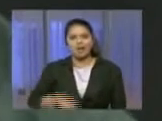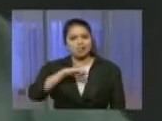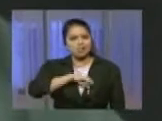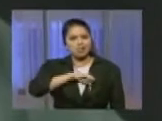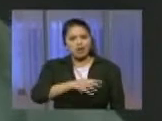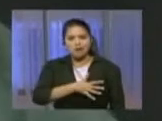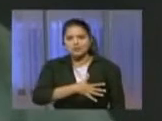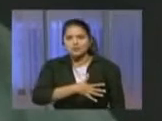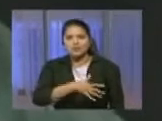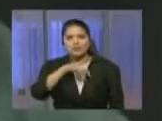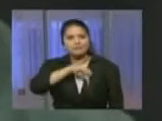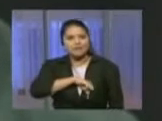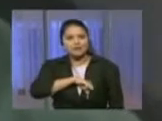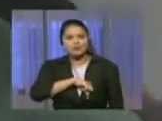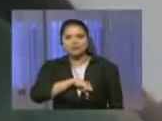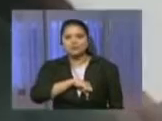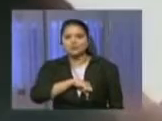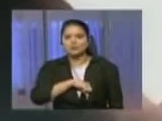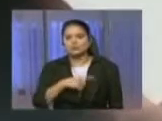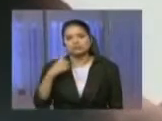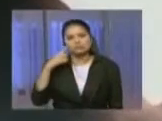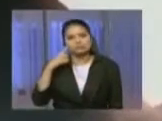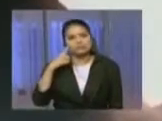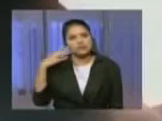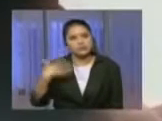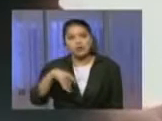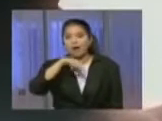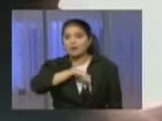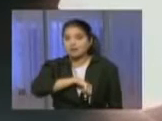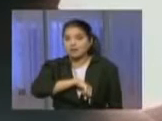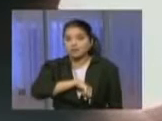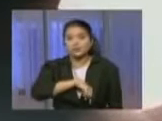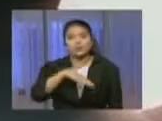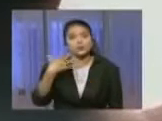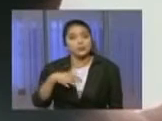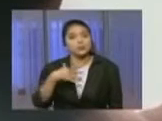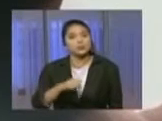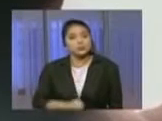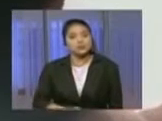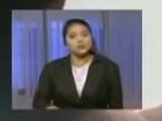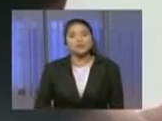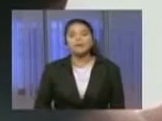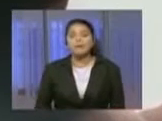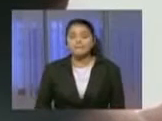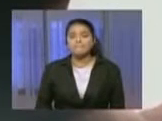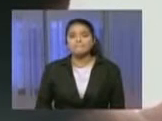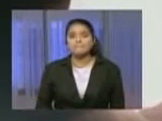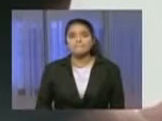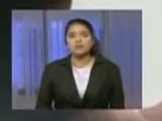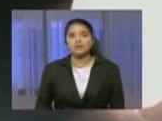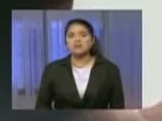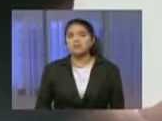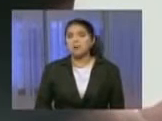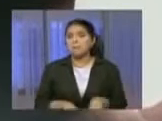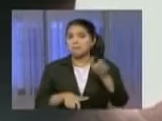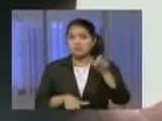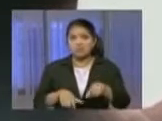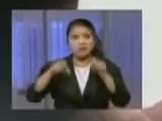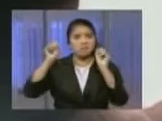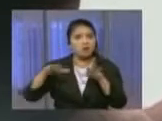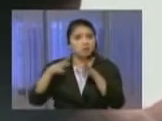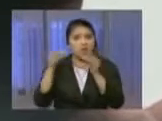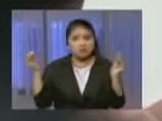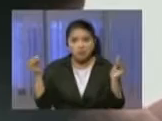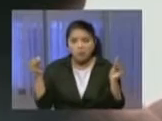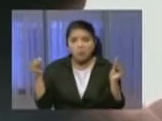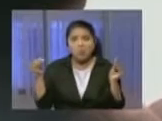el alma pegó dentro el que abandona todo